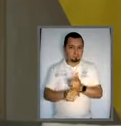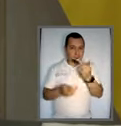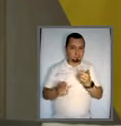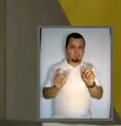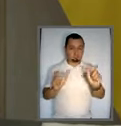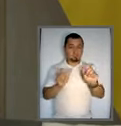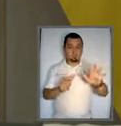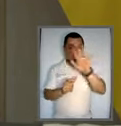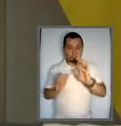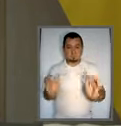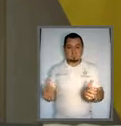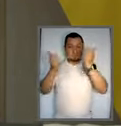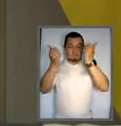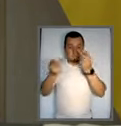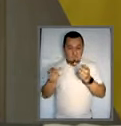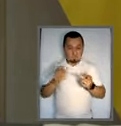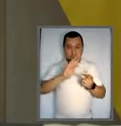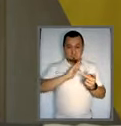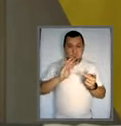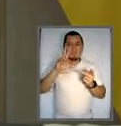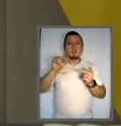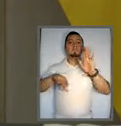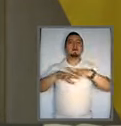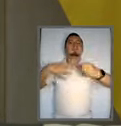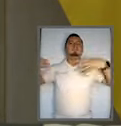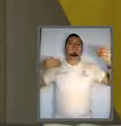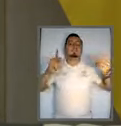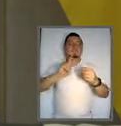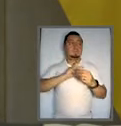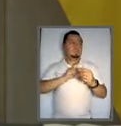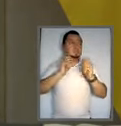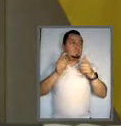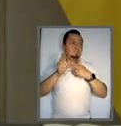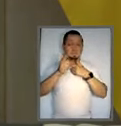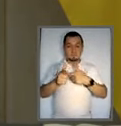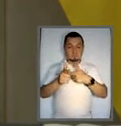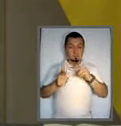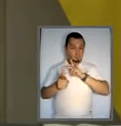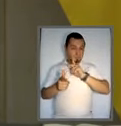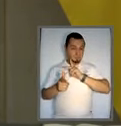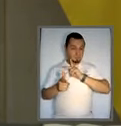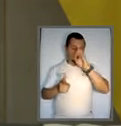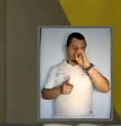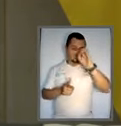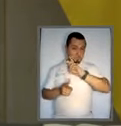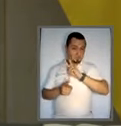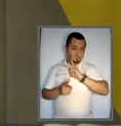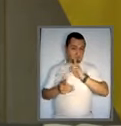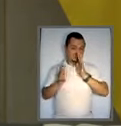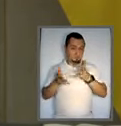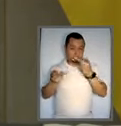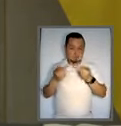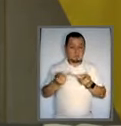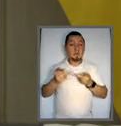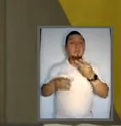detectarlos a tiempo, poder aislarlos, tratarlos y evitar que contagien a más personas. Entonces, yo lo que diría es sobre este asunto en específico, la Nación,